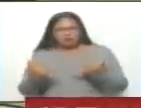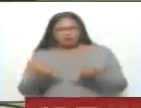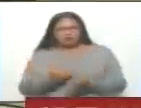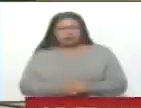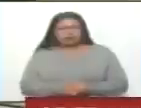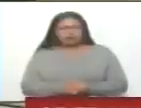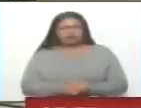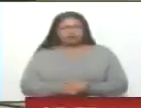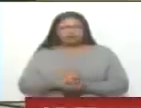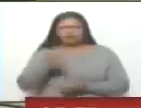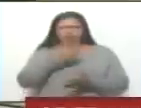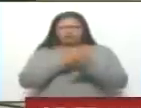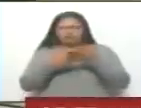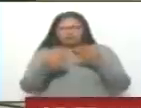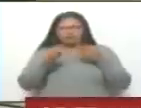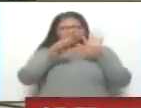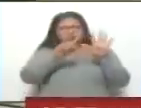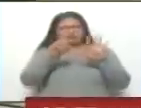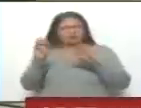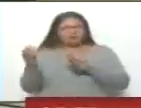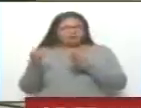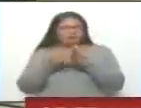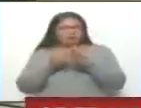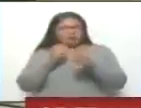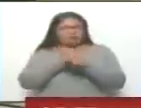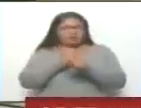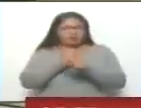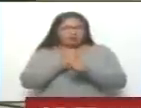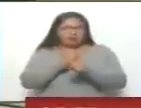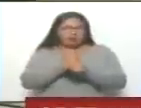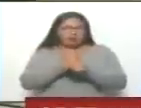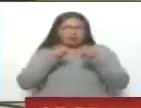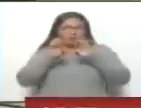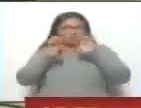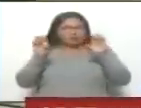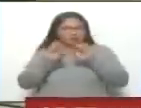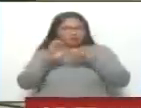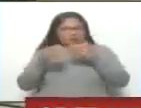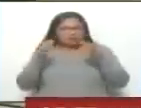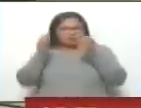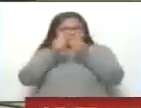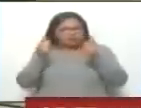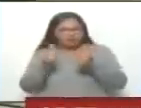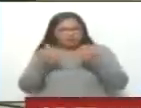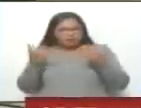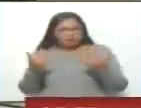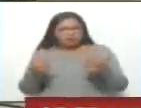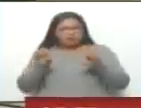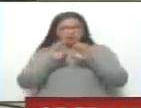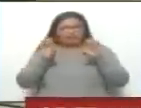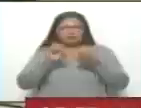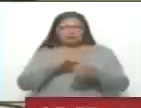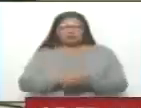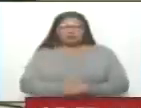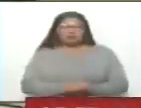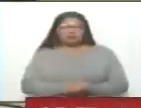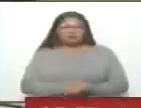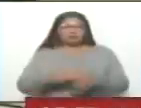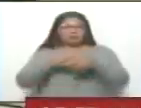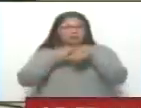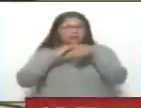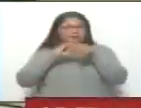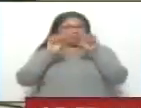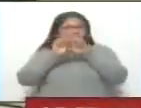somos 1.600.000 trabajadores con educación, del subsistema de educación, Ministerio de Educación y